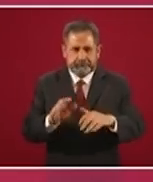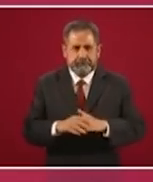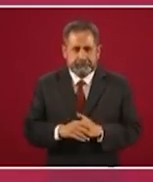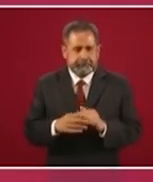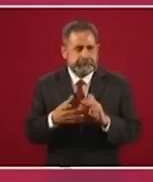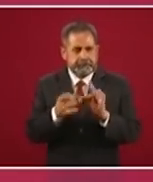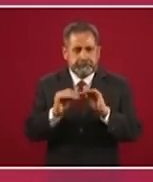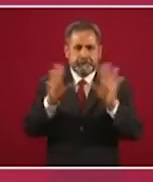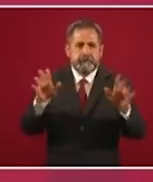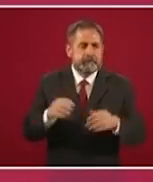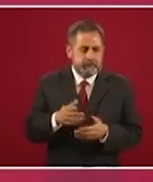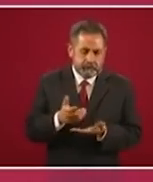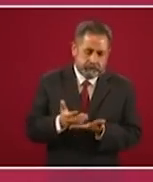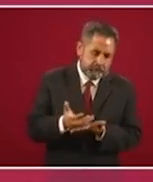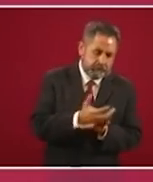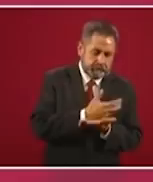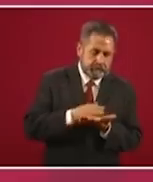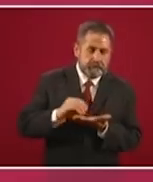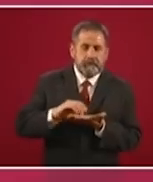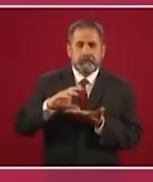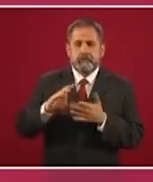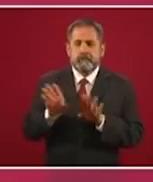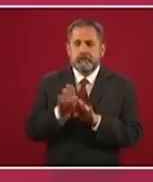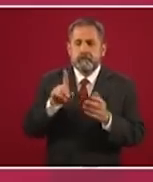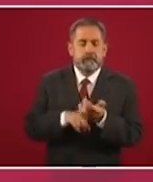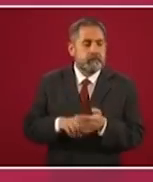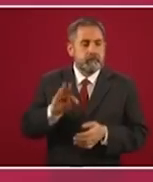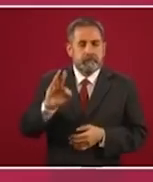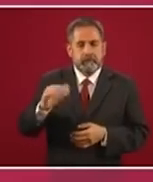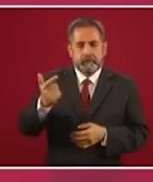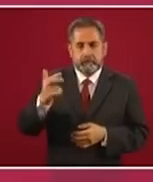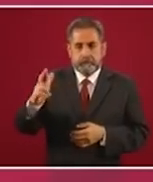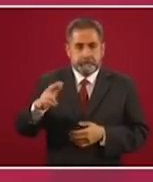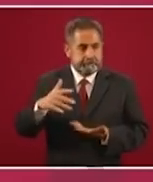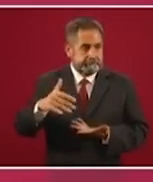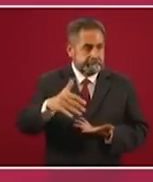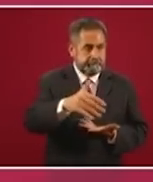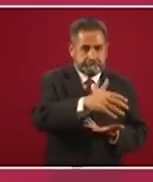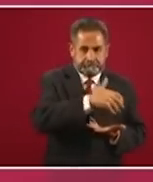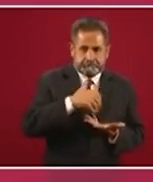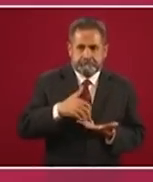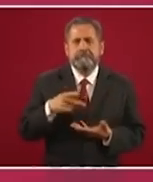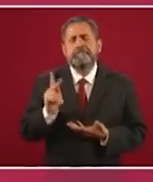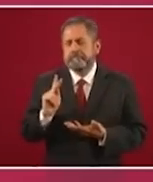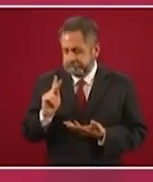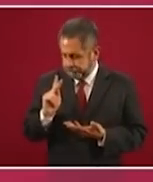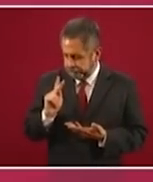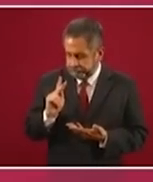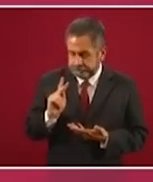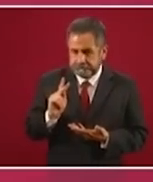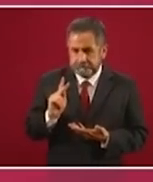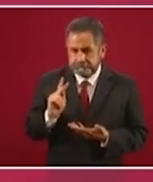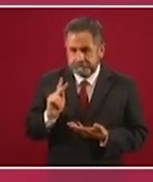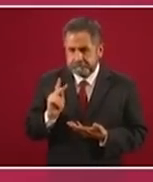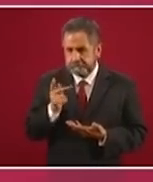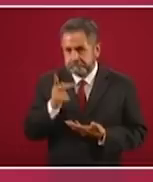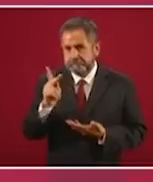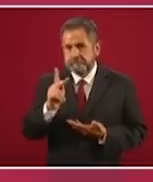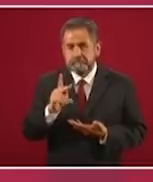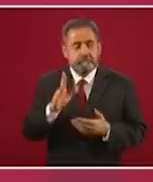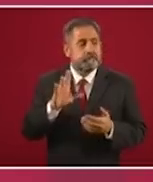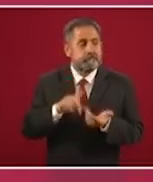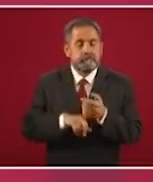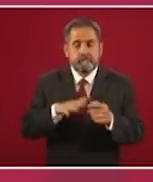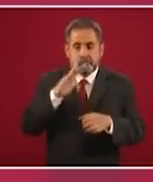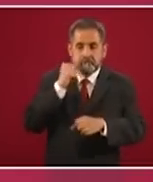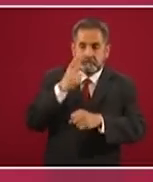claro, la recuperación la está haciendo la fiscalía, pero hay voluntad